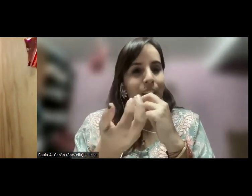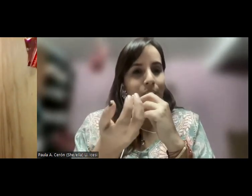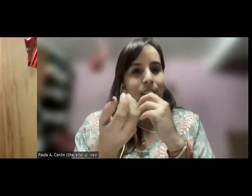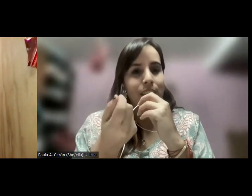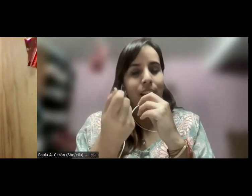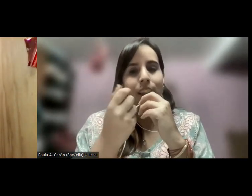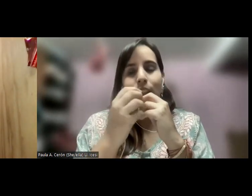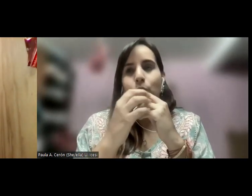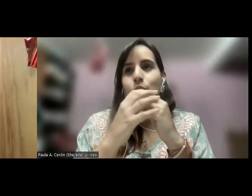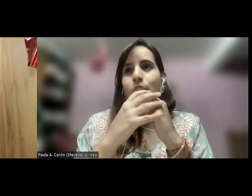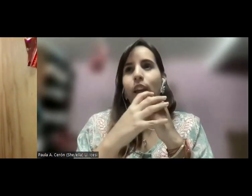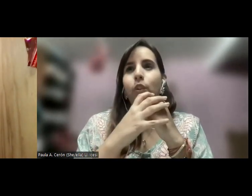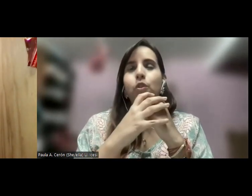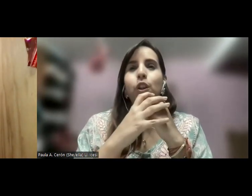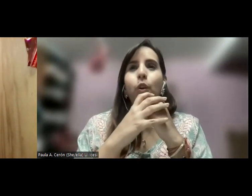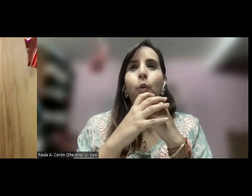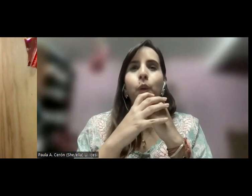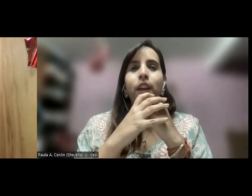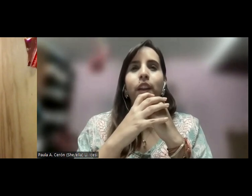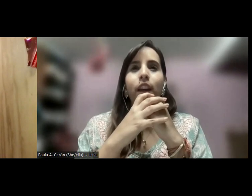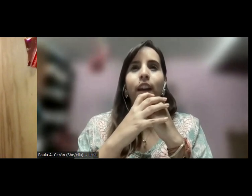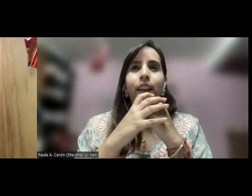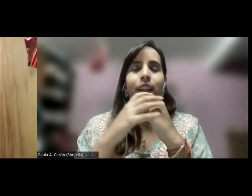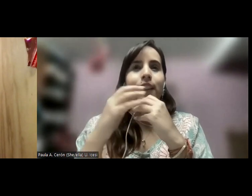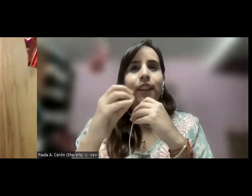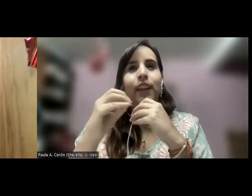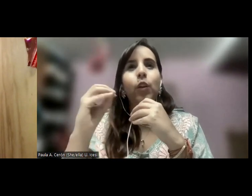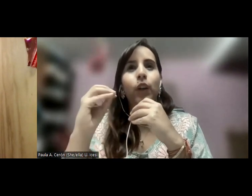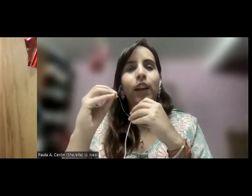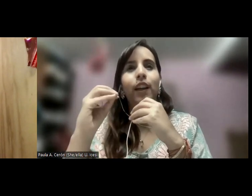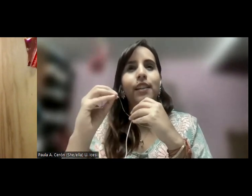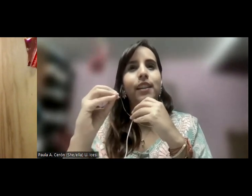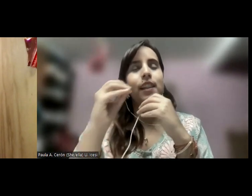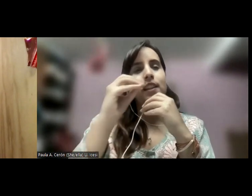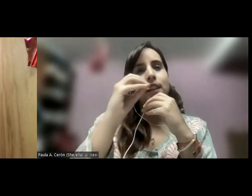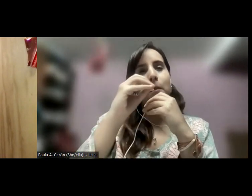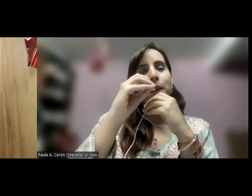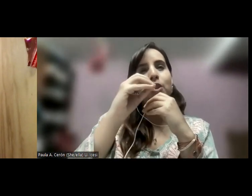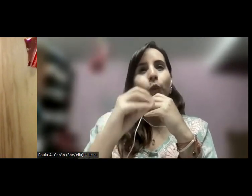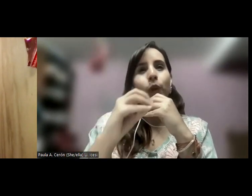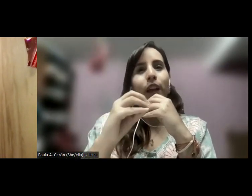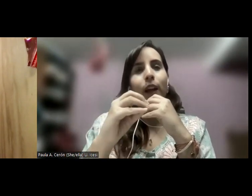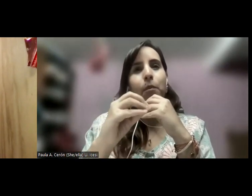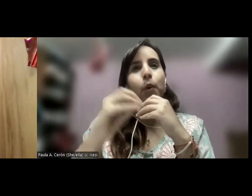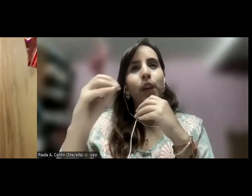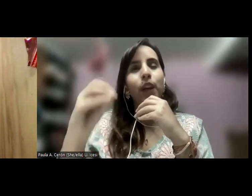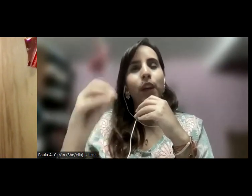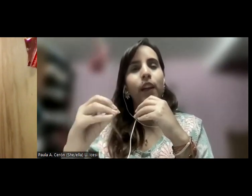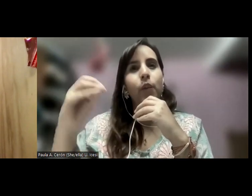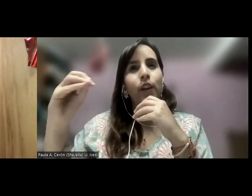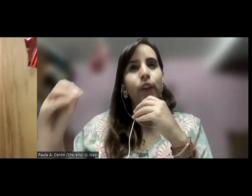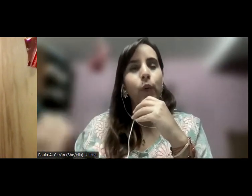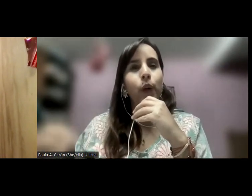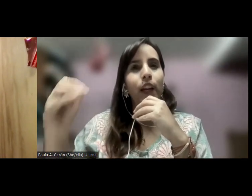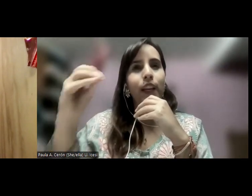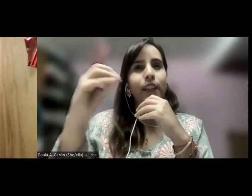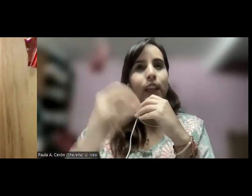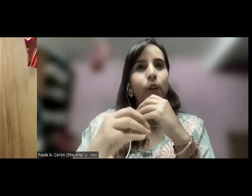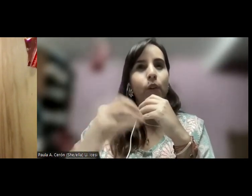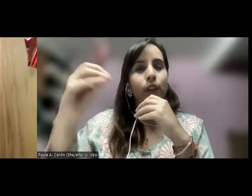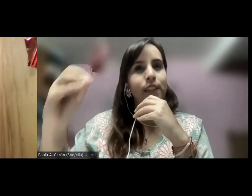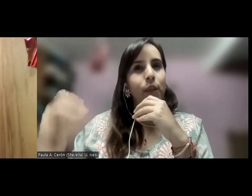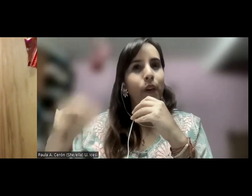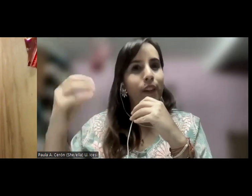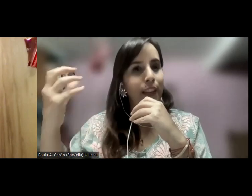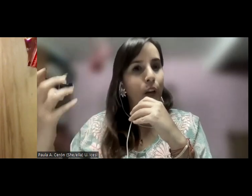esa relevancia que nos trae consigo ulina en el entendido que la asistencia personal proviene de una figura del